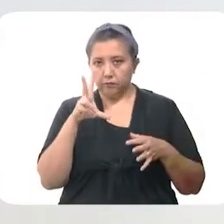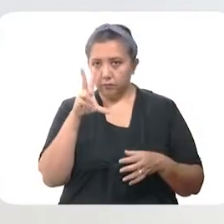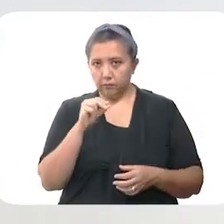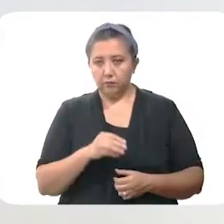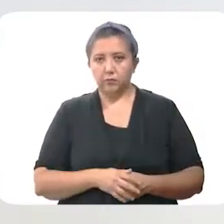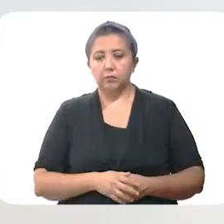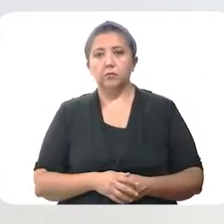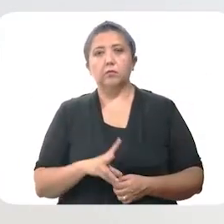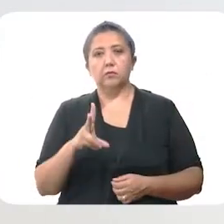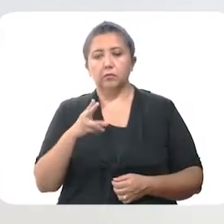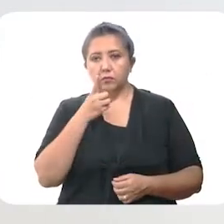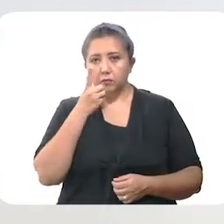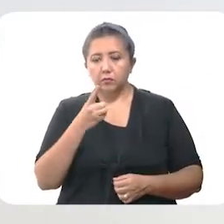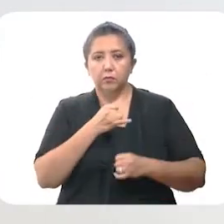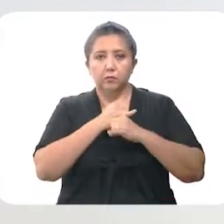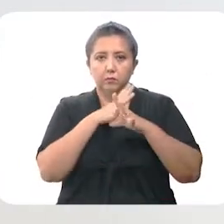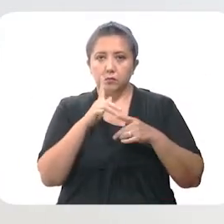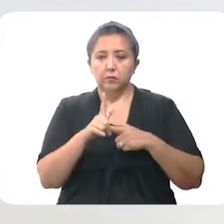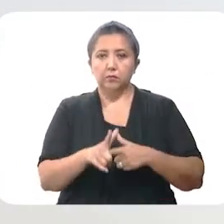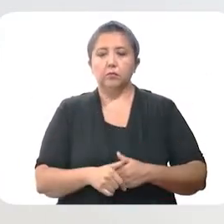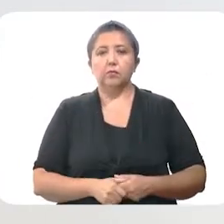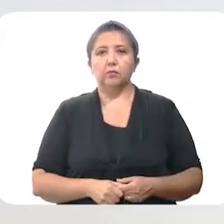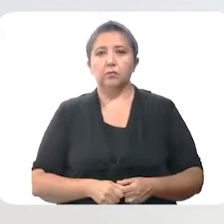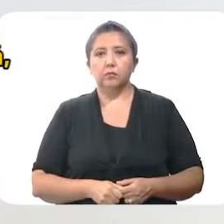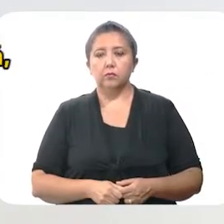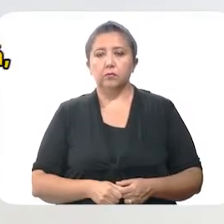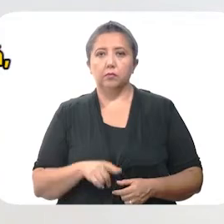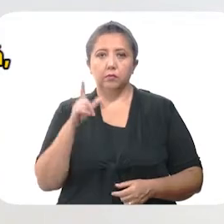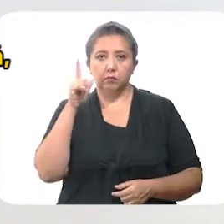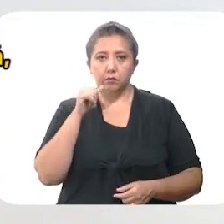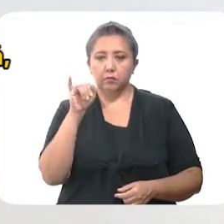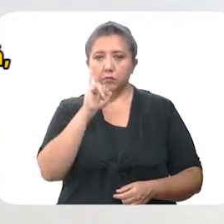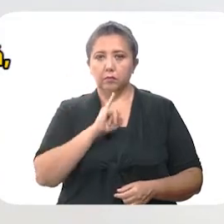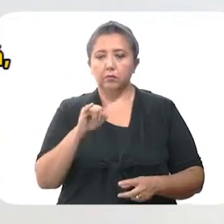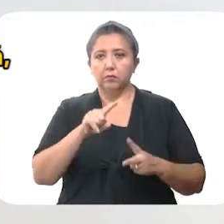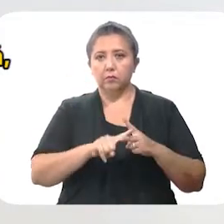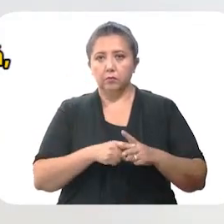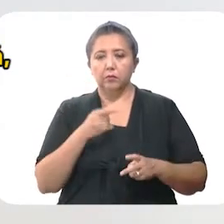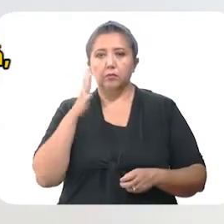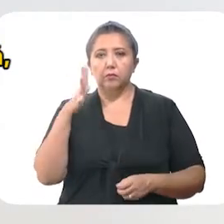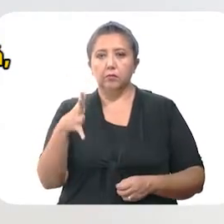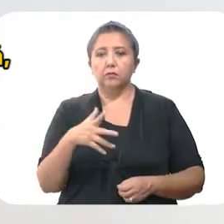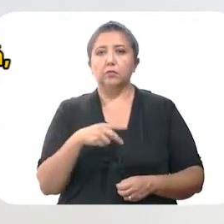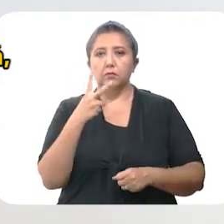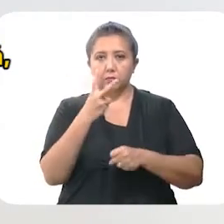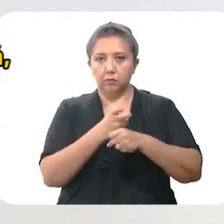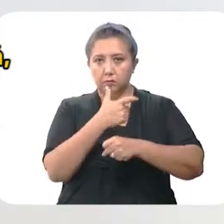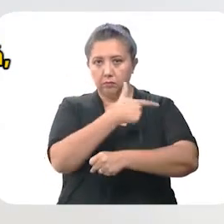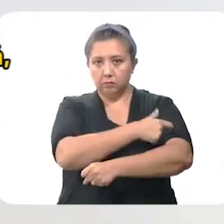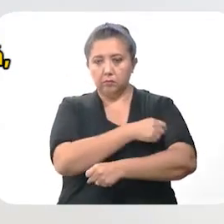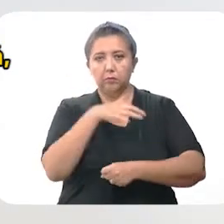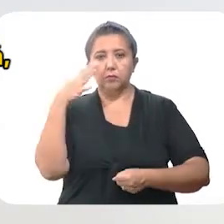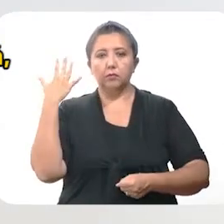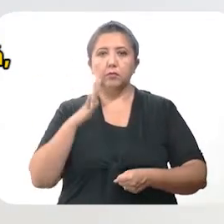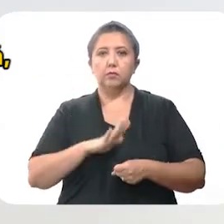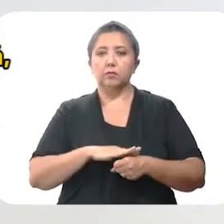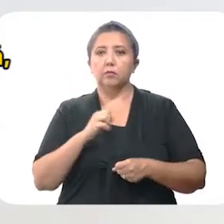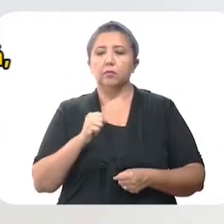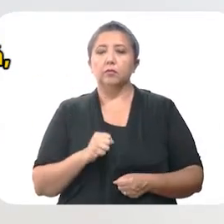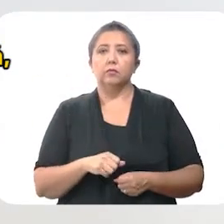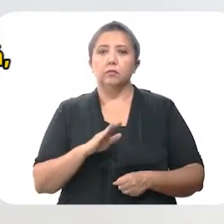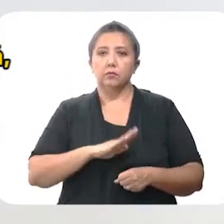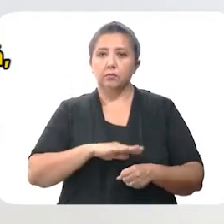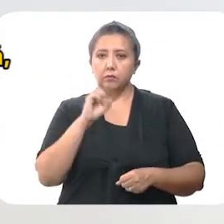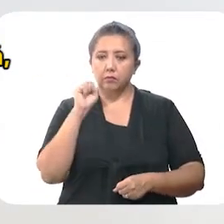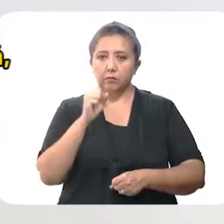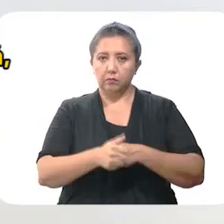aglomeraciones. Además, se informa lo siguiente. Mañana jueves iniciará la aplicación de la segunda dosis para adultos mayores